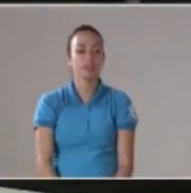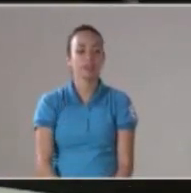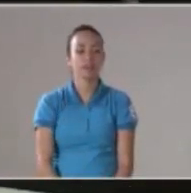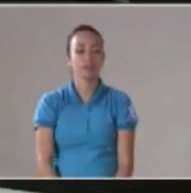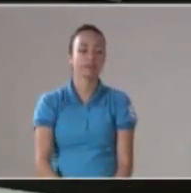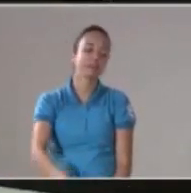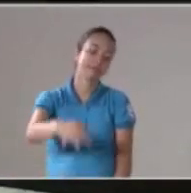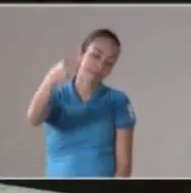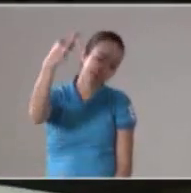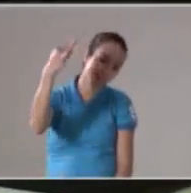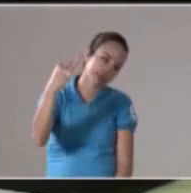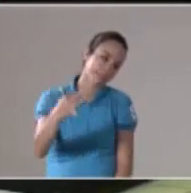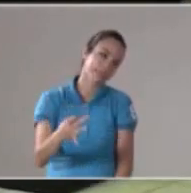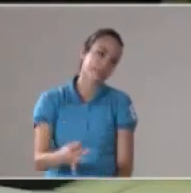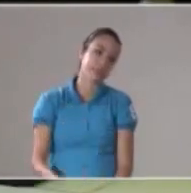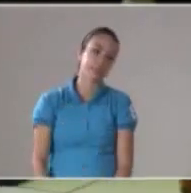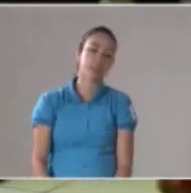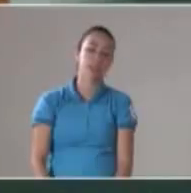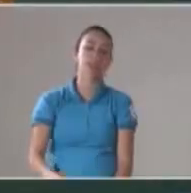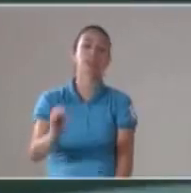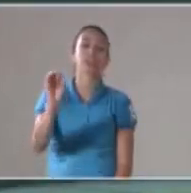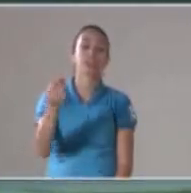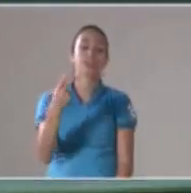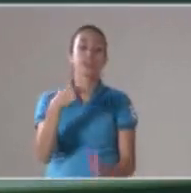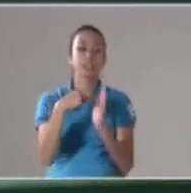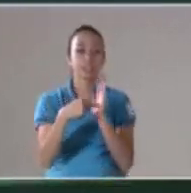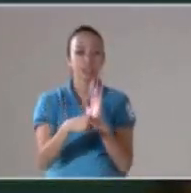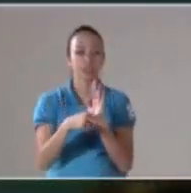Claro, hermano. ¿Qué verso te tocó a ti?